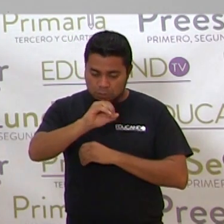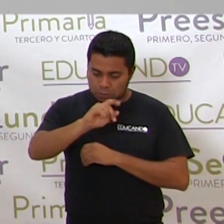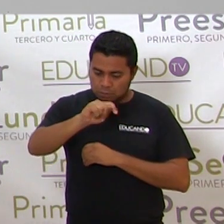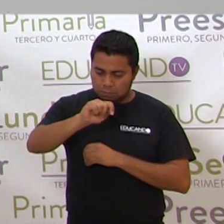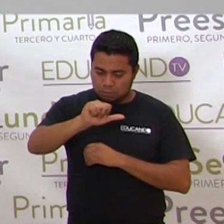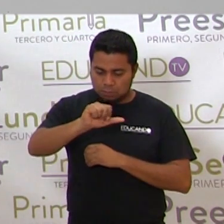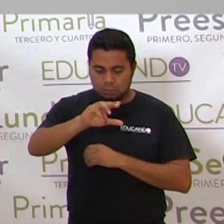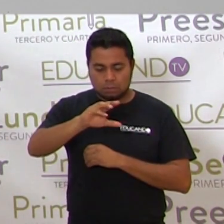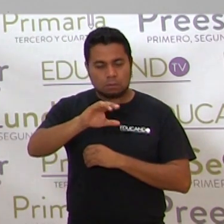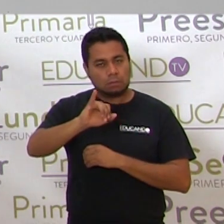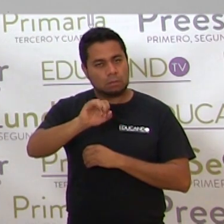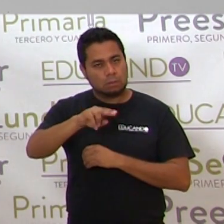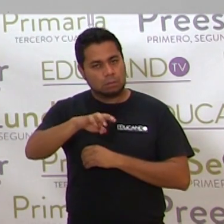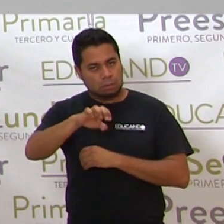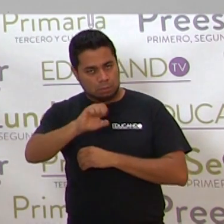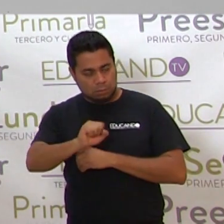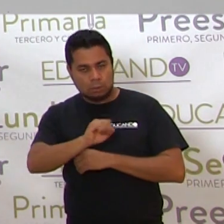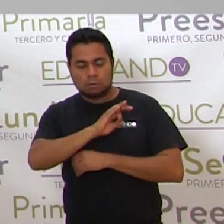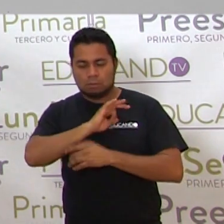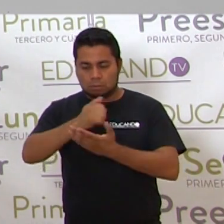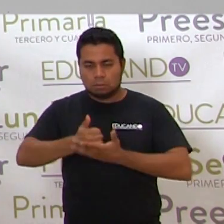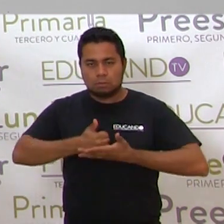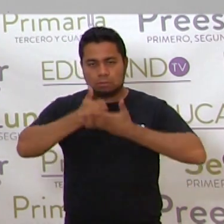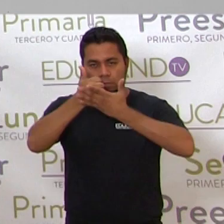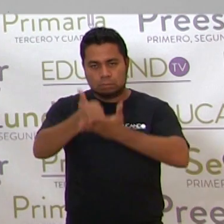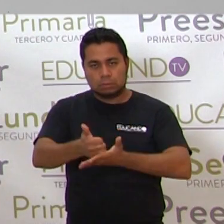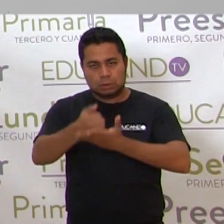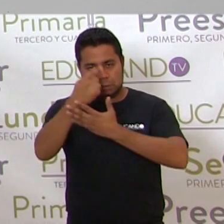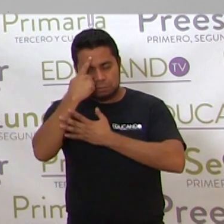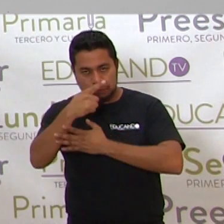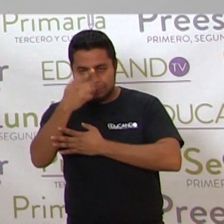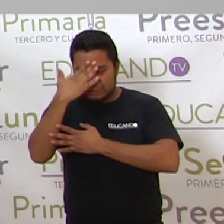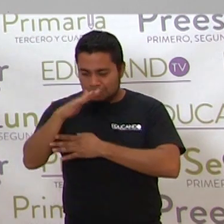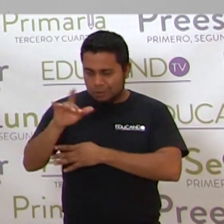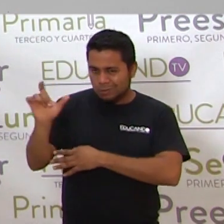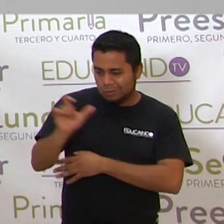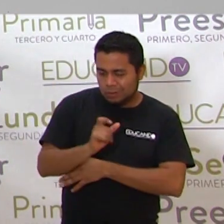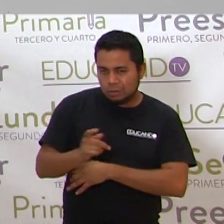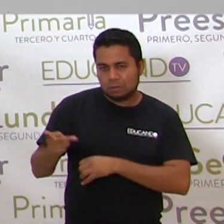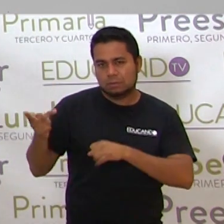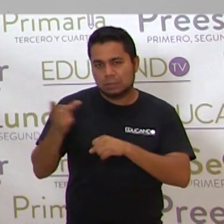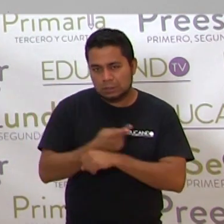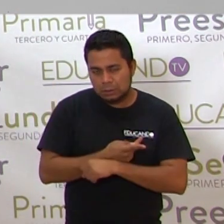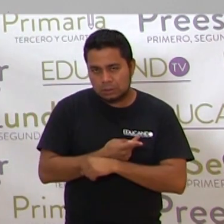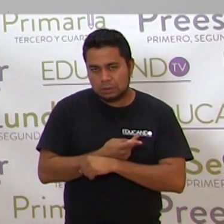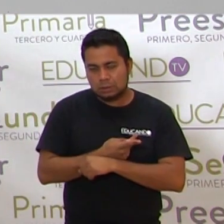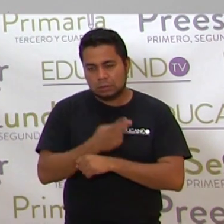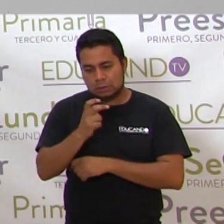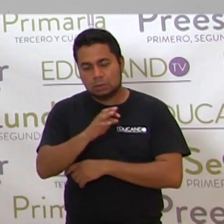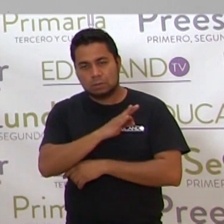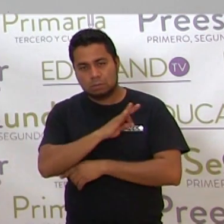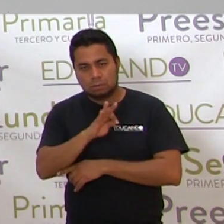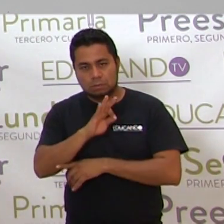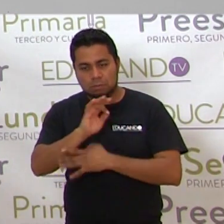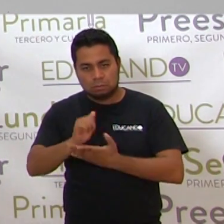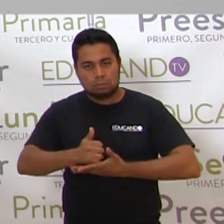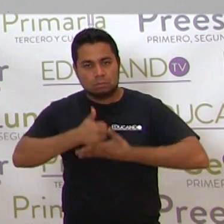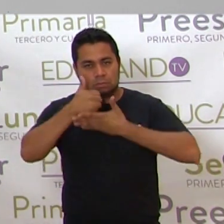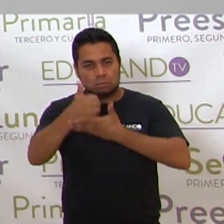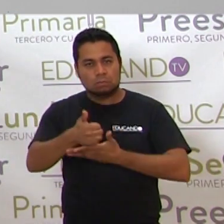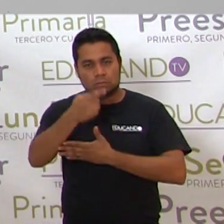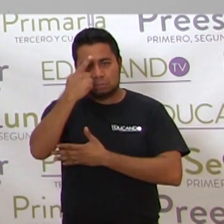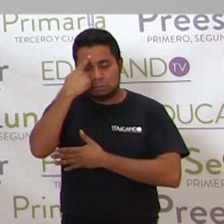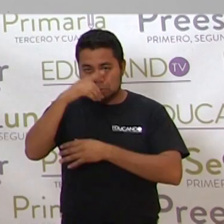servir para identificar en qué tiempo va a ocurrir. Bien, eso le va a poder proyectar a lo que